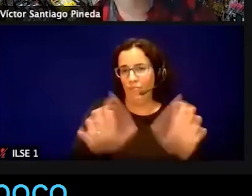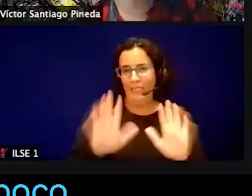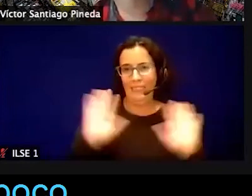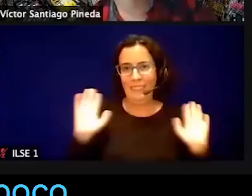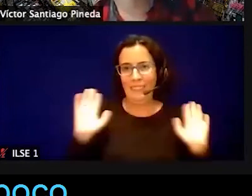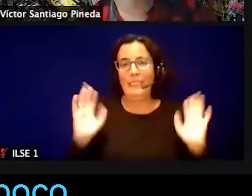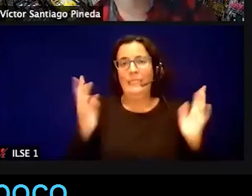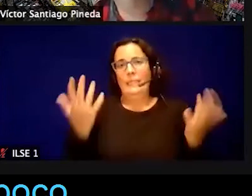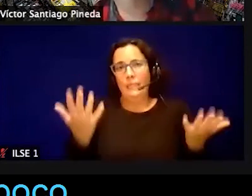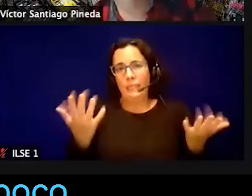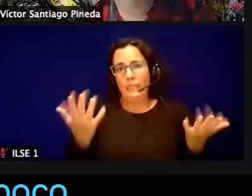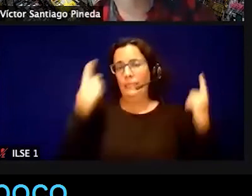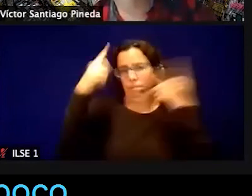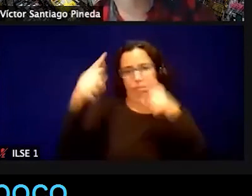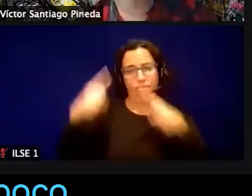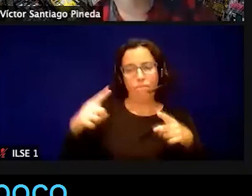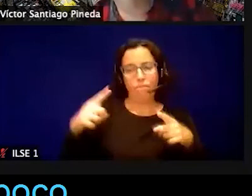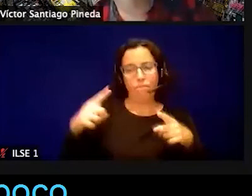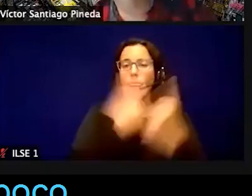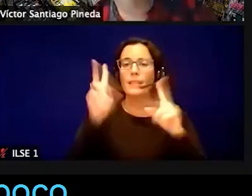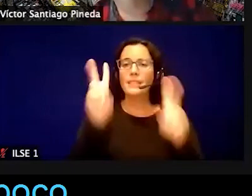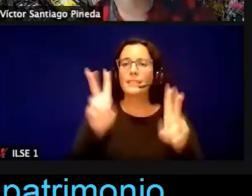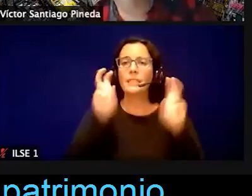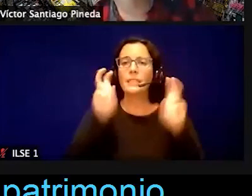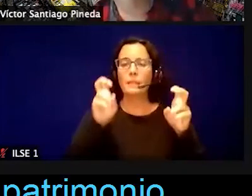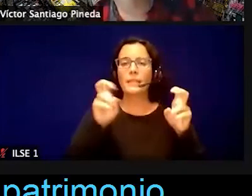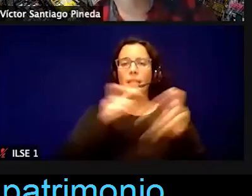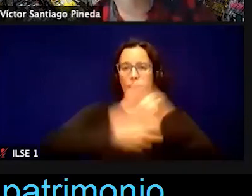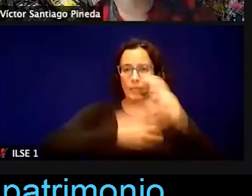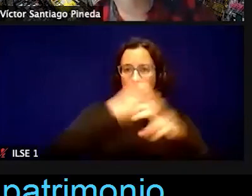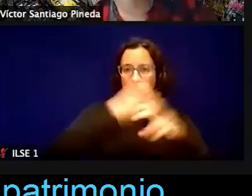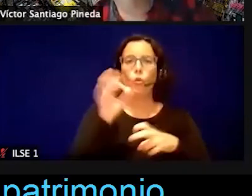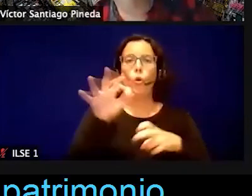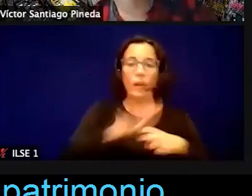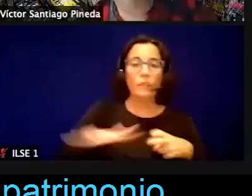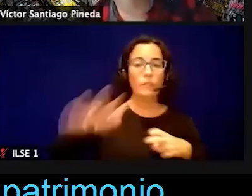que también en temas de rehabilitación o cuando son entornos construidos ya